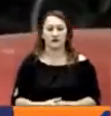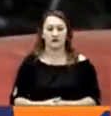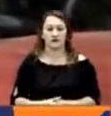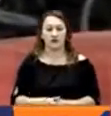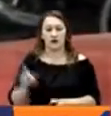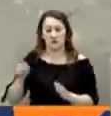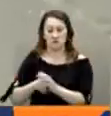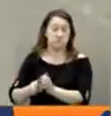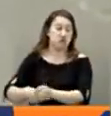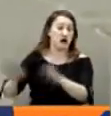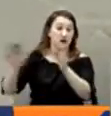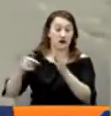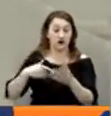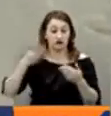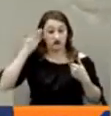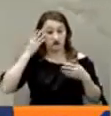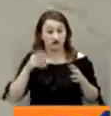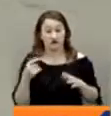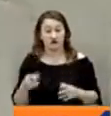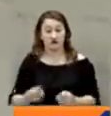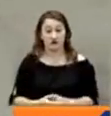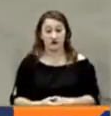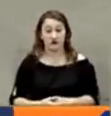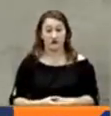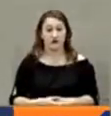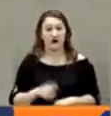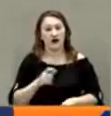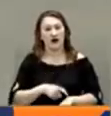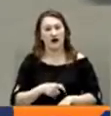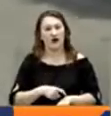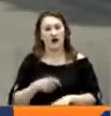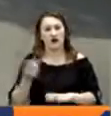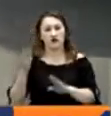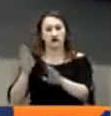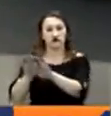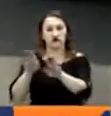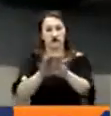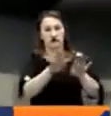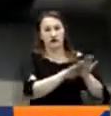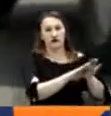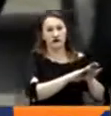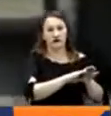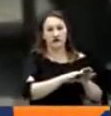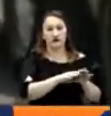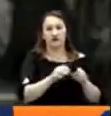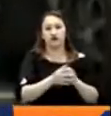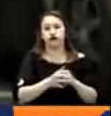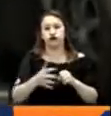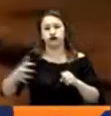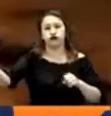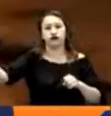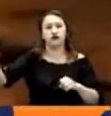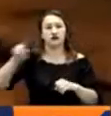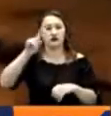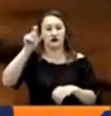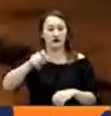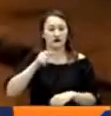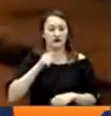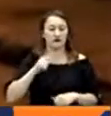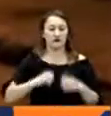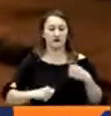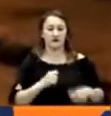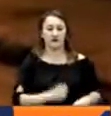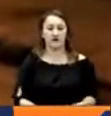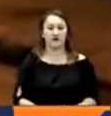ahí, pero no sabemos de qué es. Por la hora del suceso, los negocios estaban cerrados. La onda dejó lesionada a una persona. Con heridas